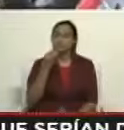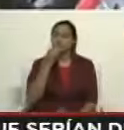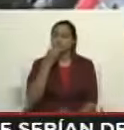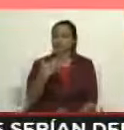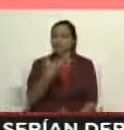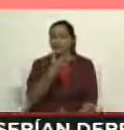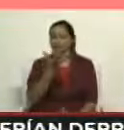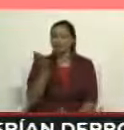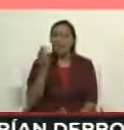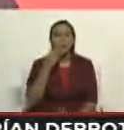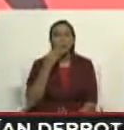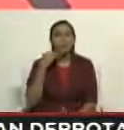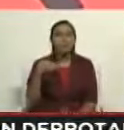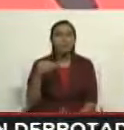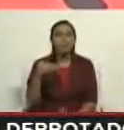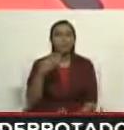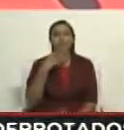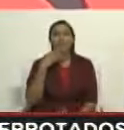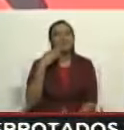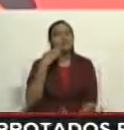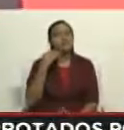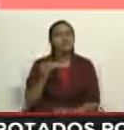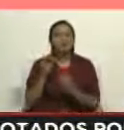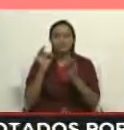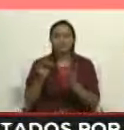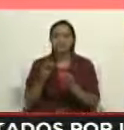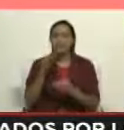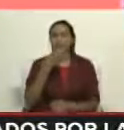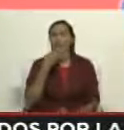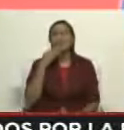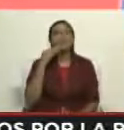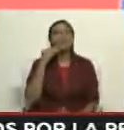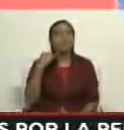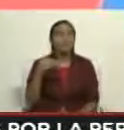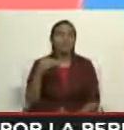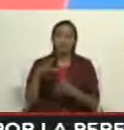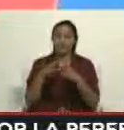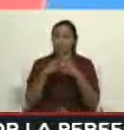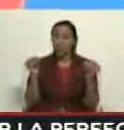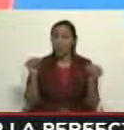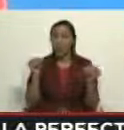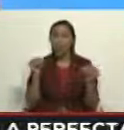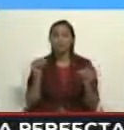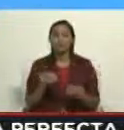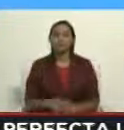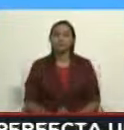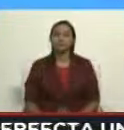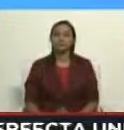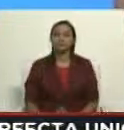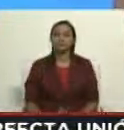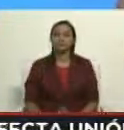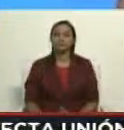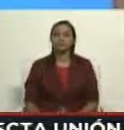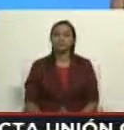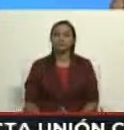juventud de siempre, la juventud que está en todo, la juventud que